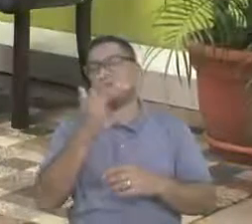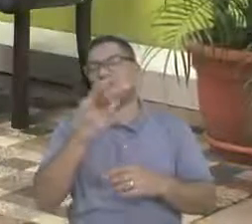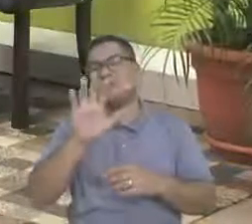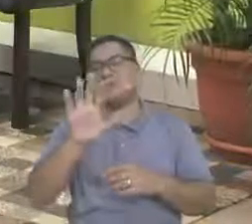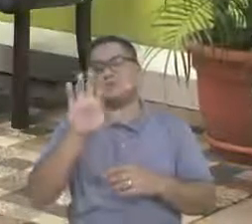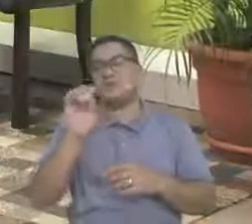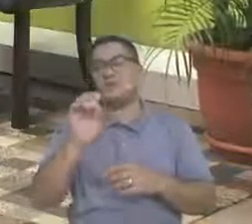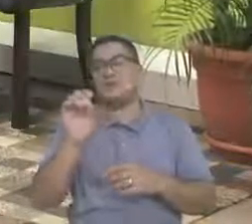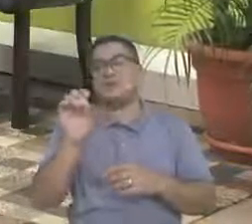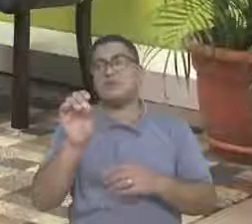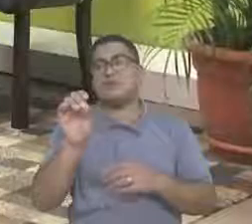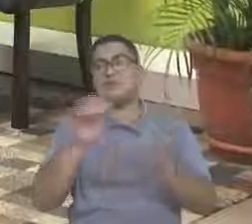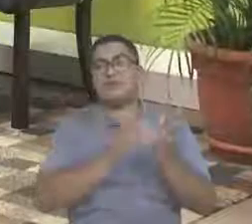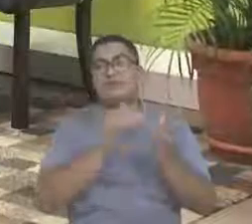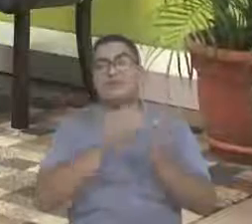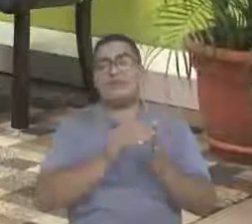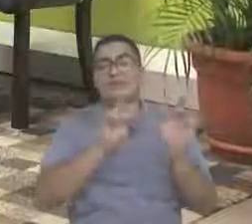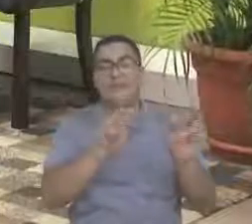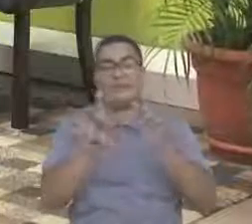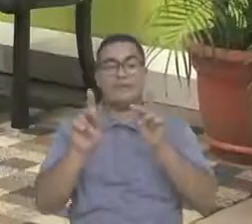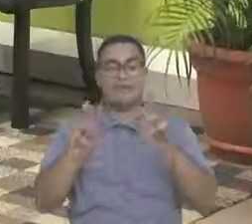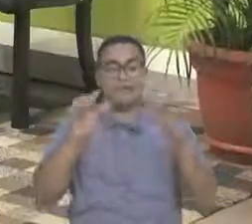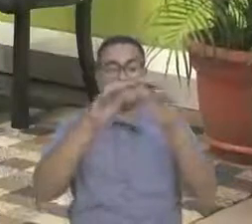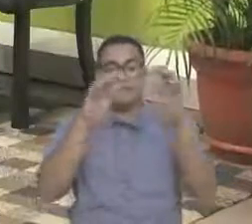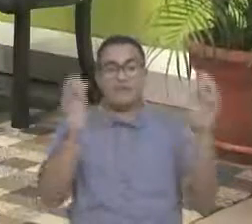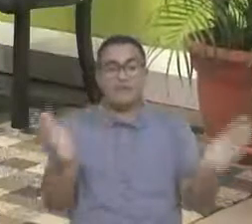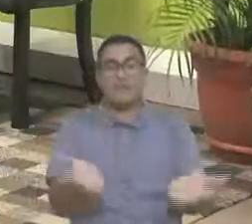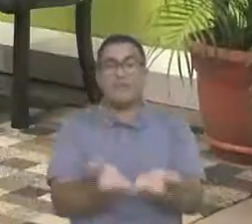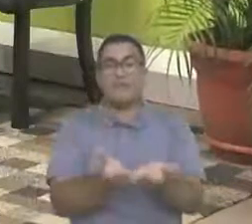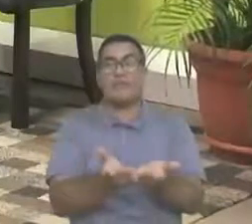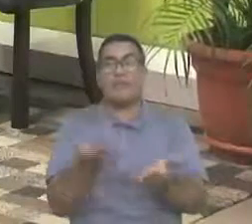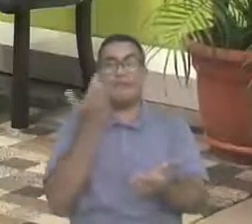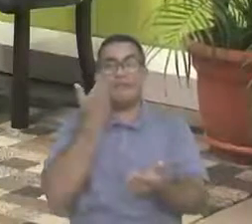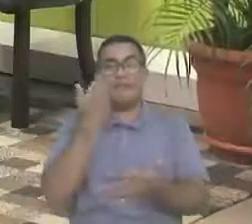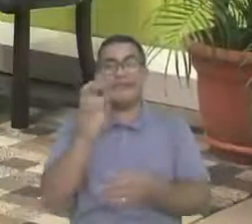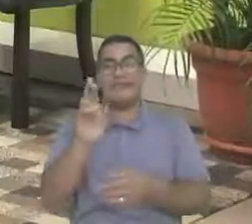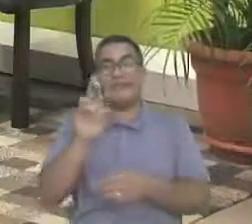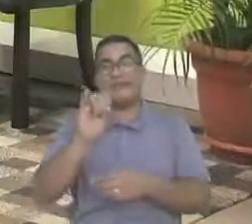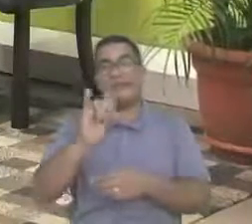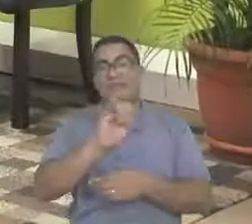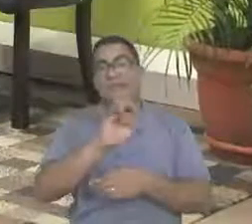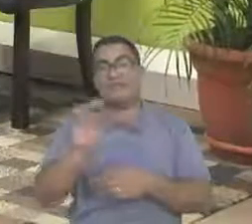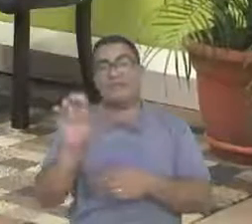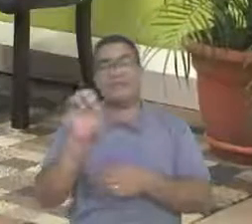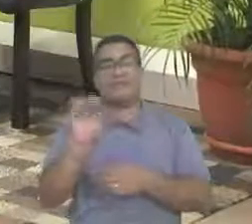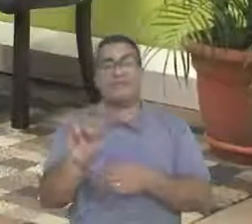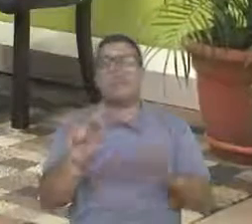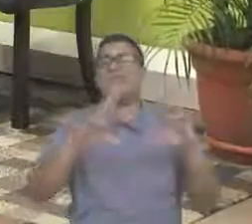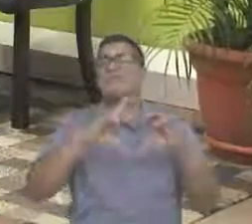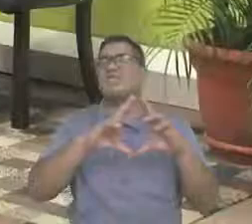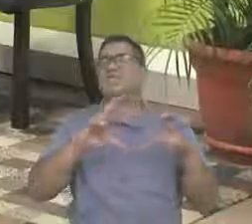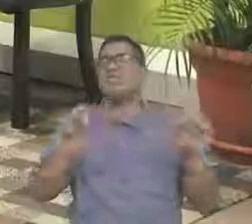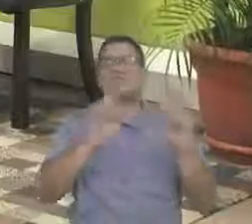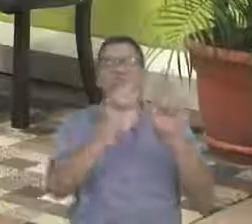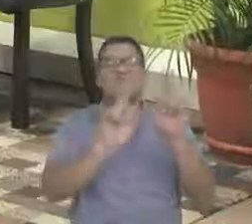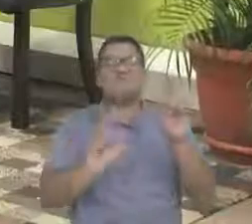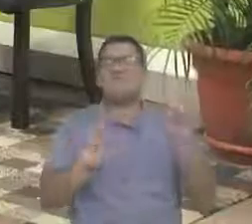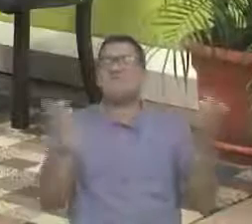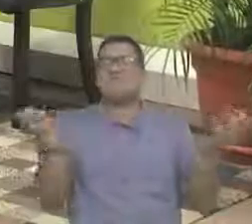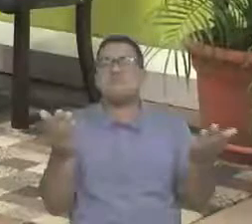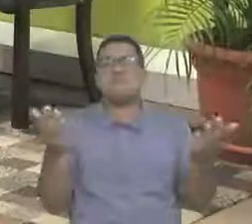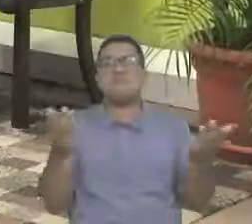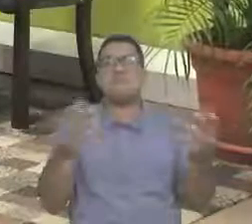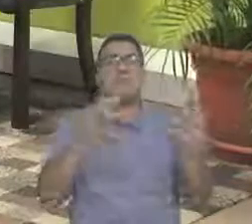850 millones de personas a nivel mundial padecen de la enfermedad renal crónica. En Nicaragua, ¿cómo estamos? Yo miro